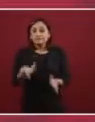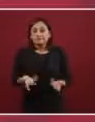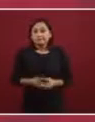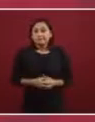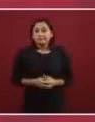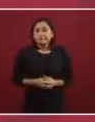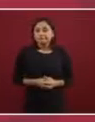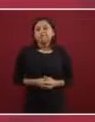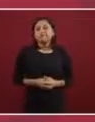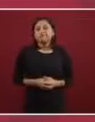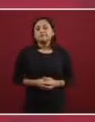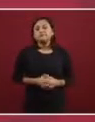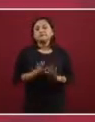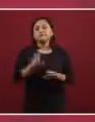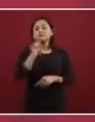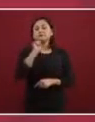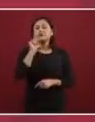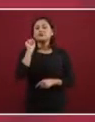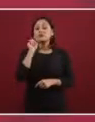comentarle a toda la gente